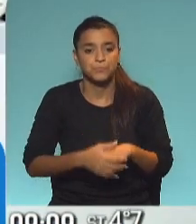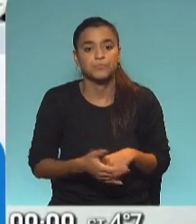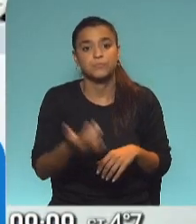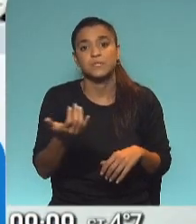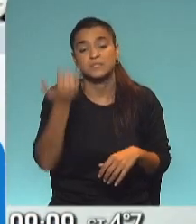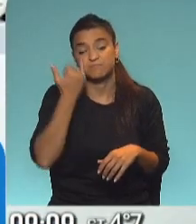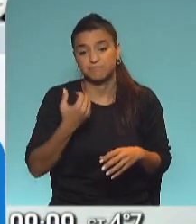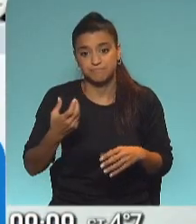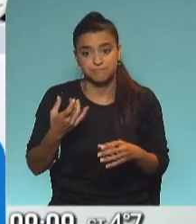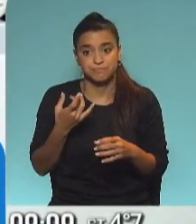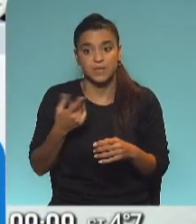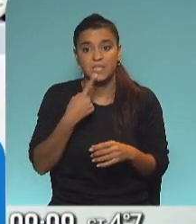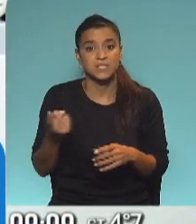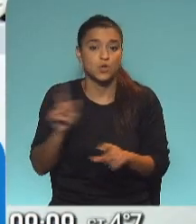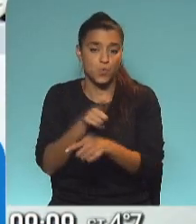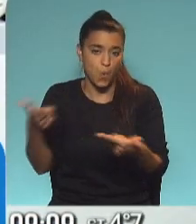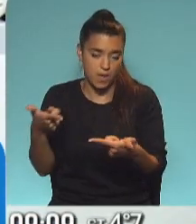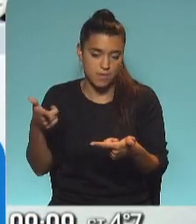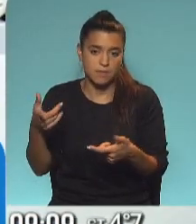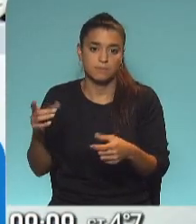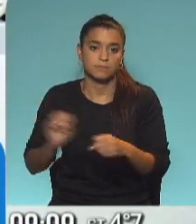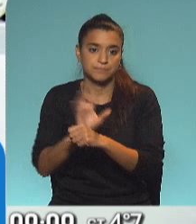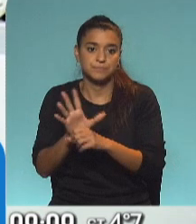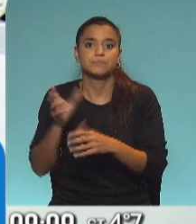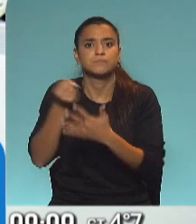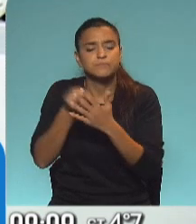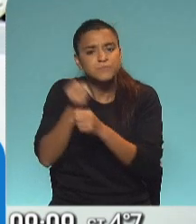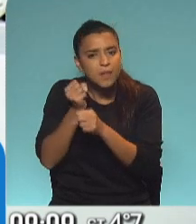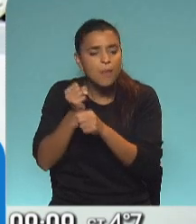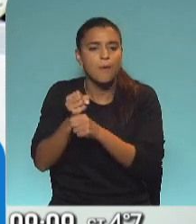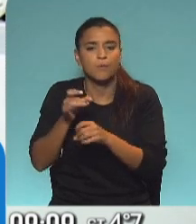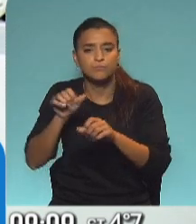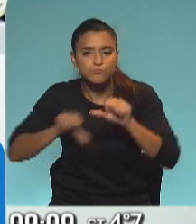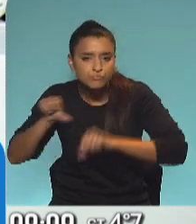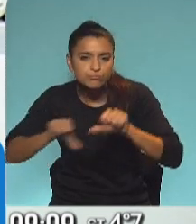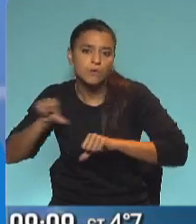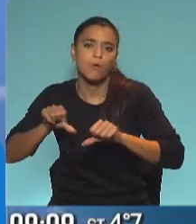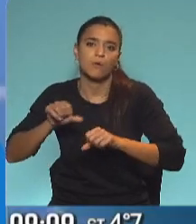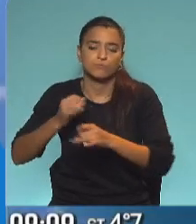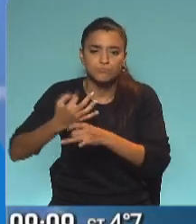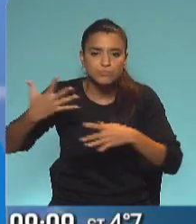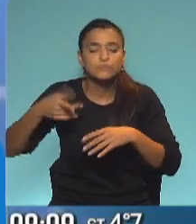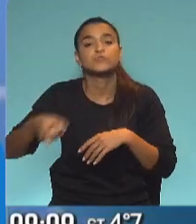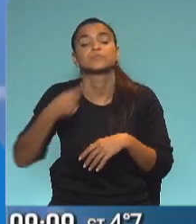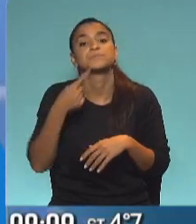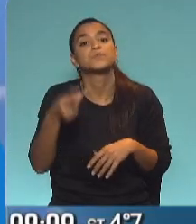han descartado en lo que va de la pandemia, en base al trabajo epidemiológico, clínico y laboratorial,